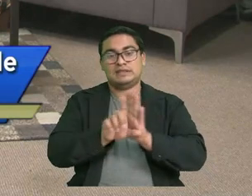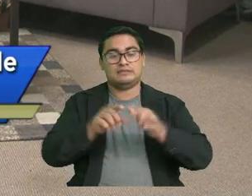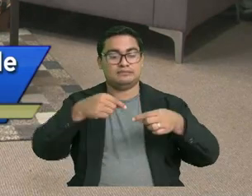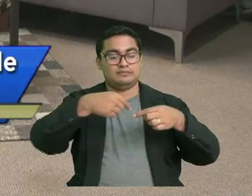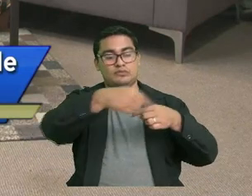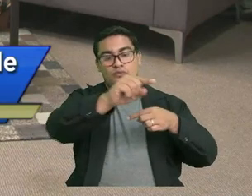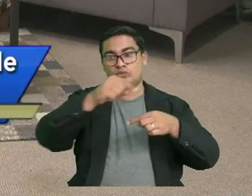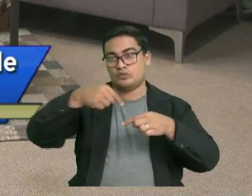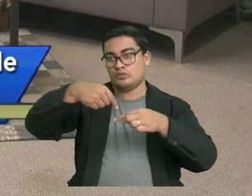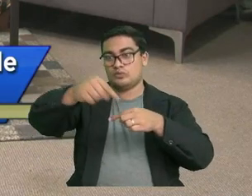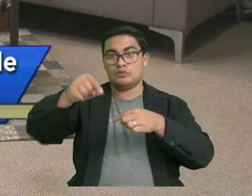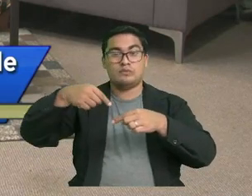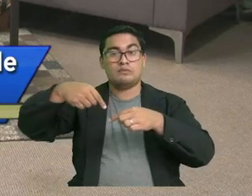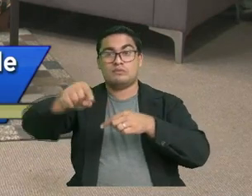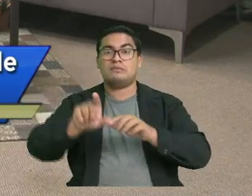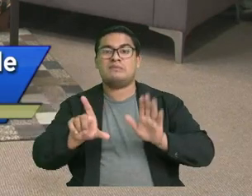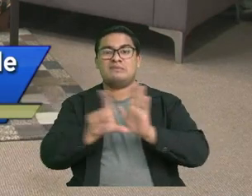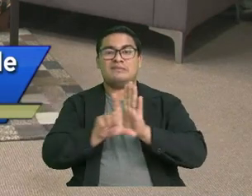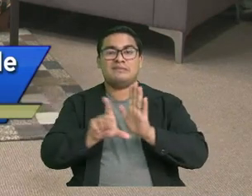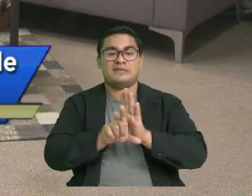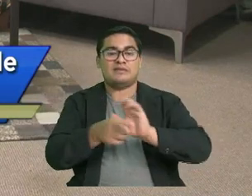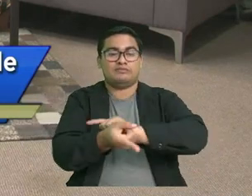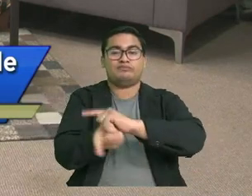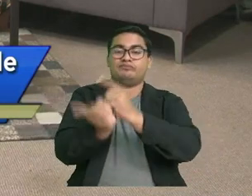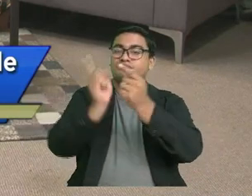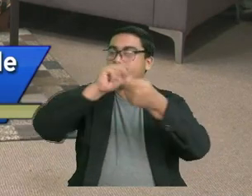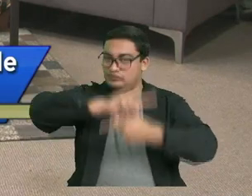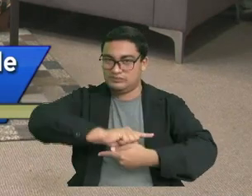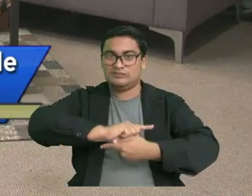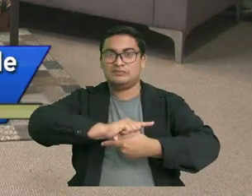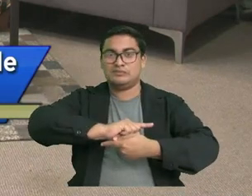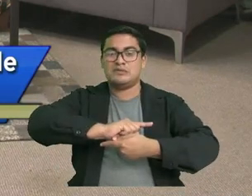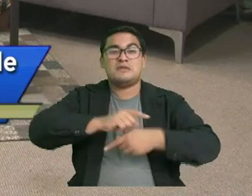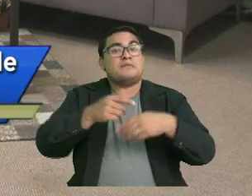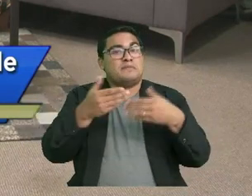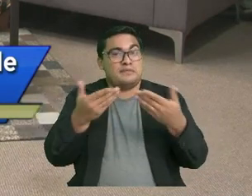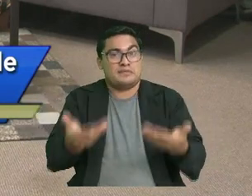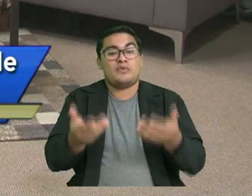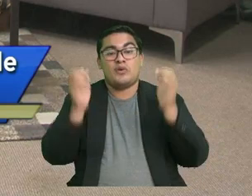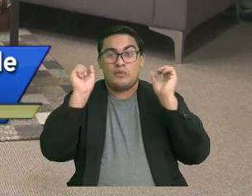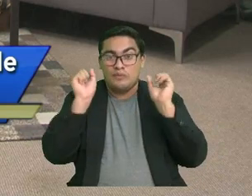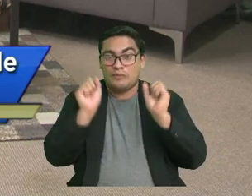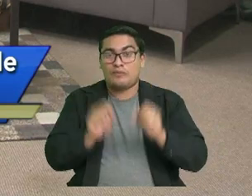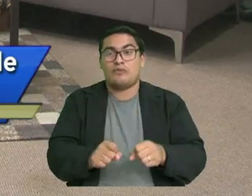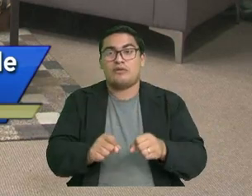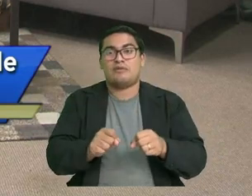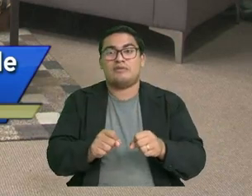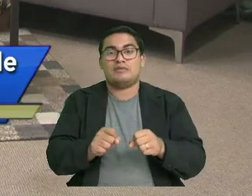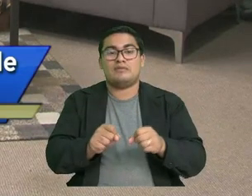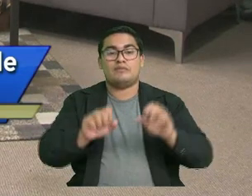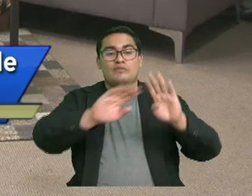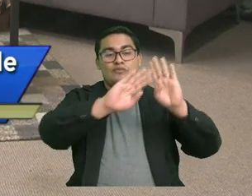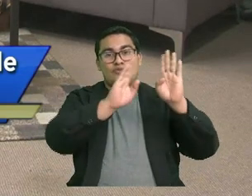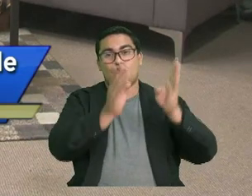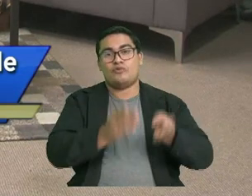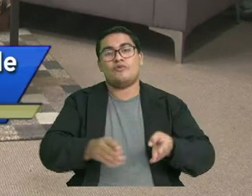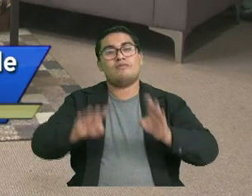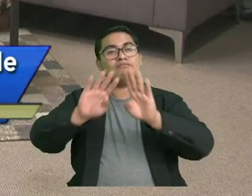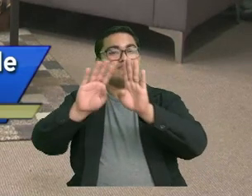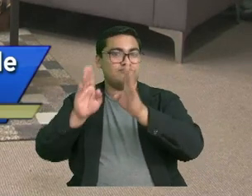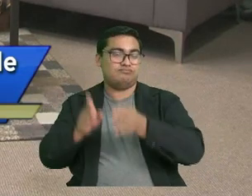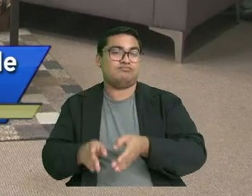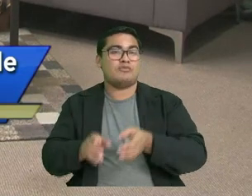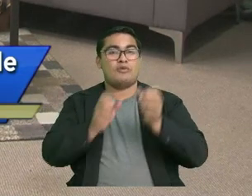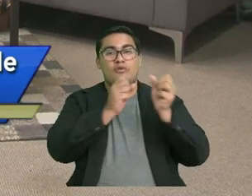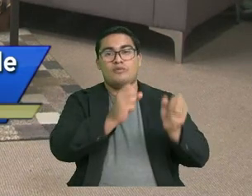municipio se le hicieron reformas para que tuviéramos la participación en igualdad